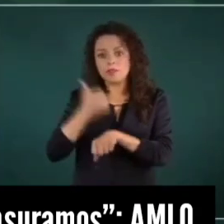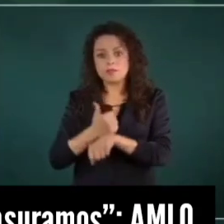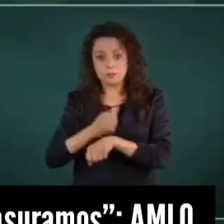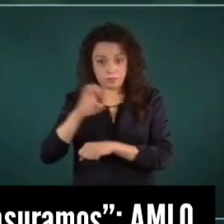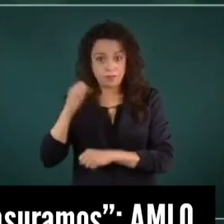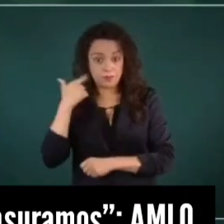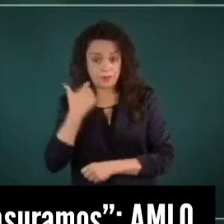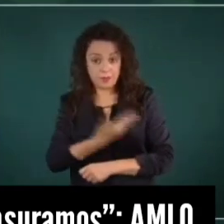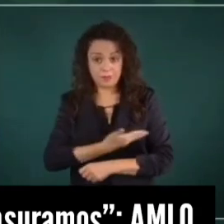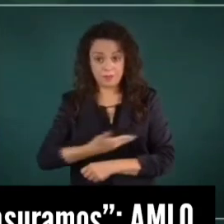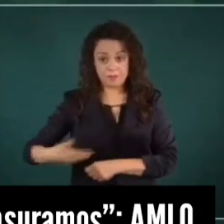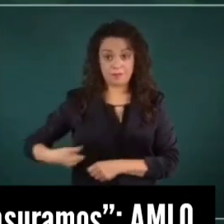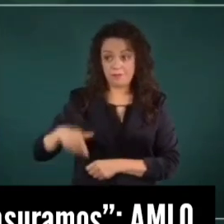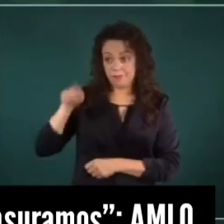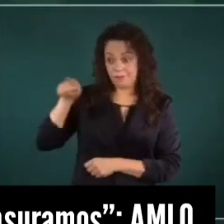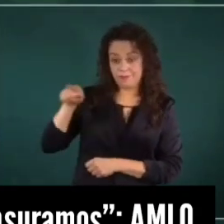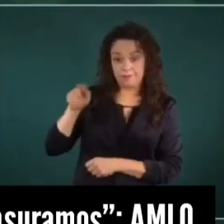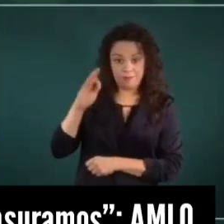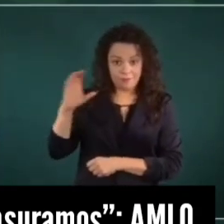Lo